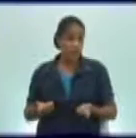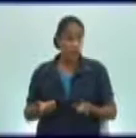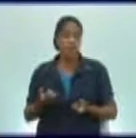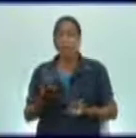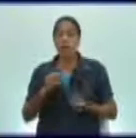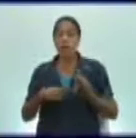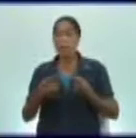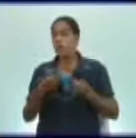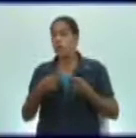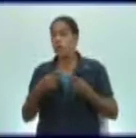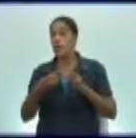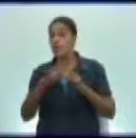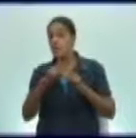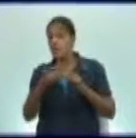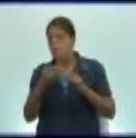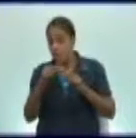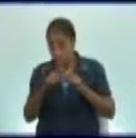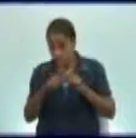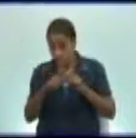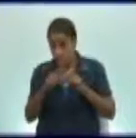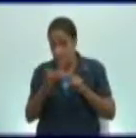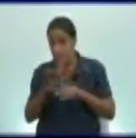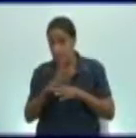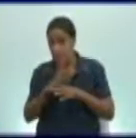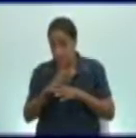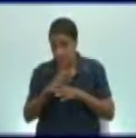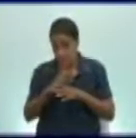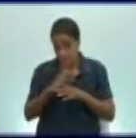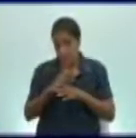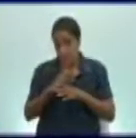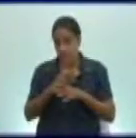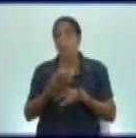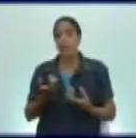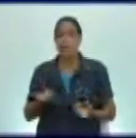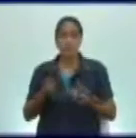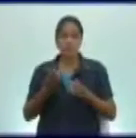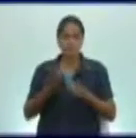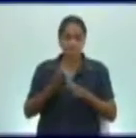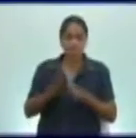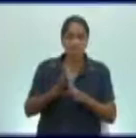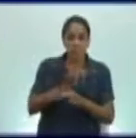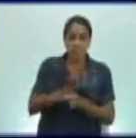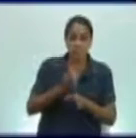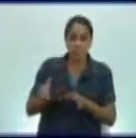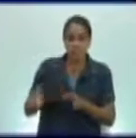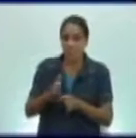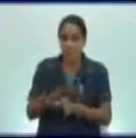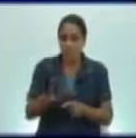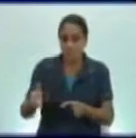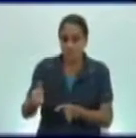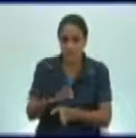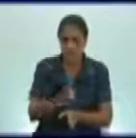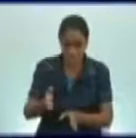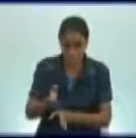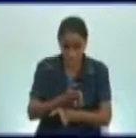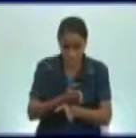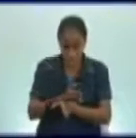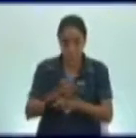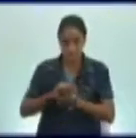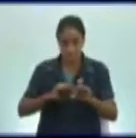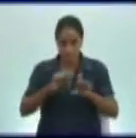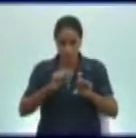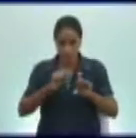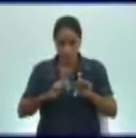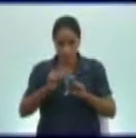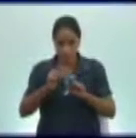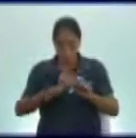un par de ganglios cerebroides con ganglios y nervios laterales en cada segmento, como había planteado, y un cordón nervioso macizo que se extiende a lo largo